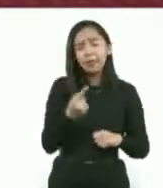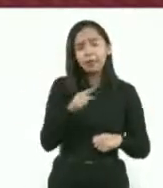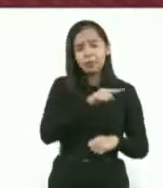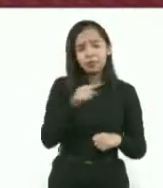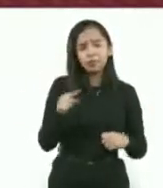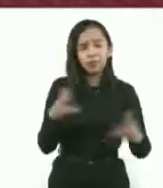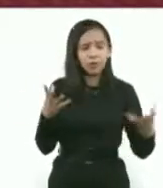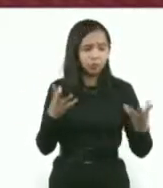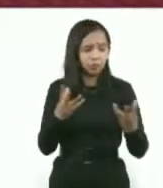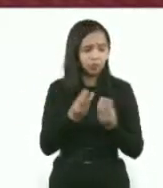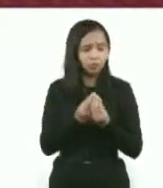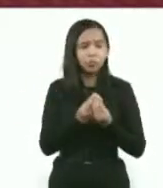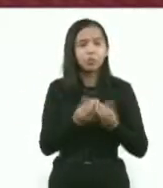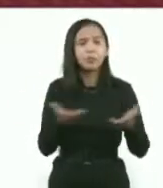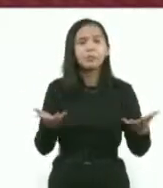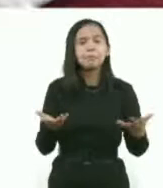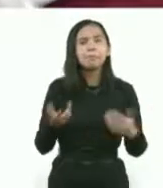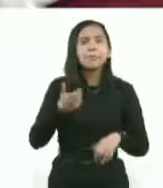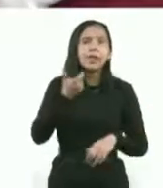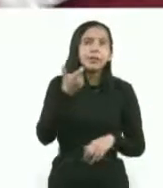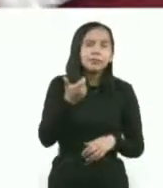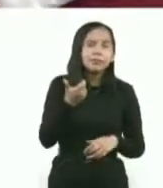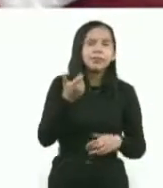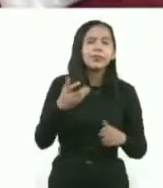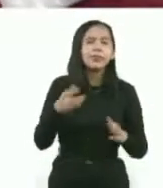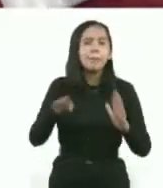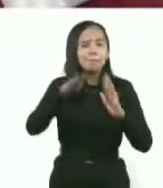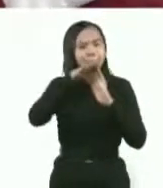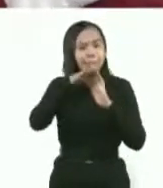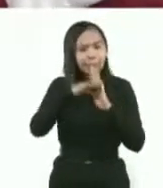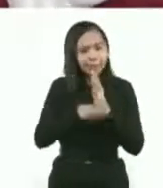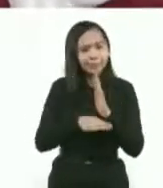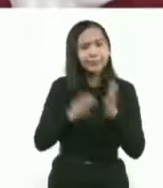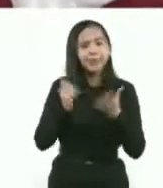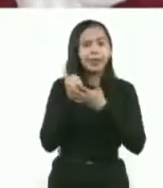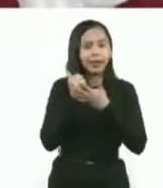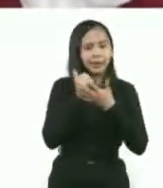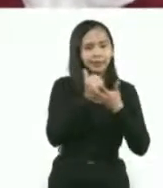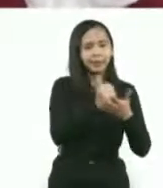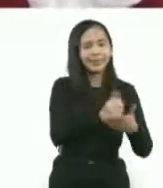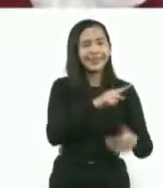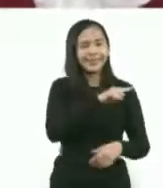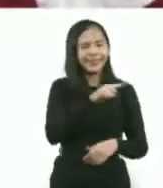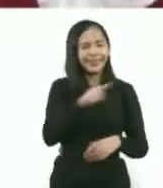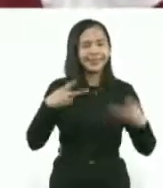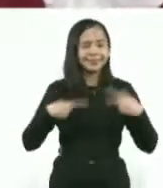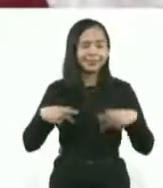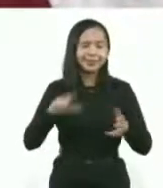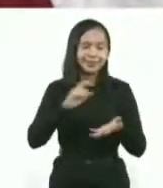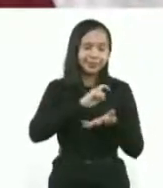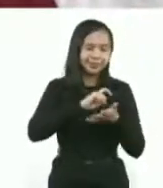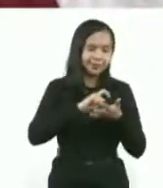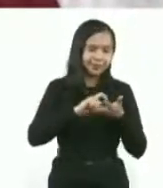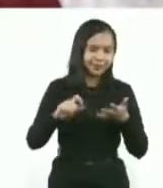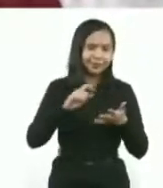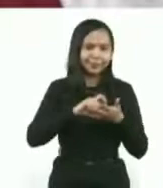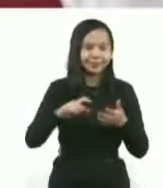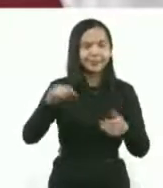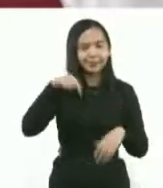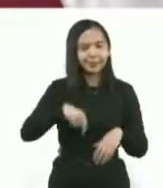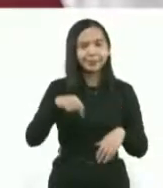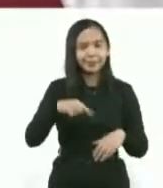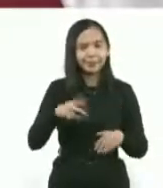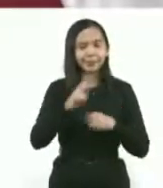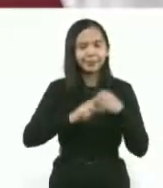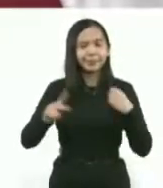trabajamos podemos tener este precio que hoy el Gobierno de México le está dando a los consumidores de